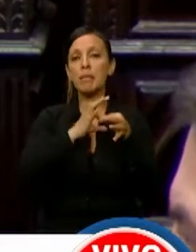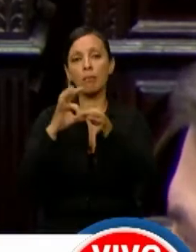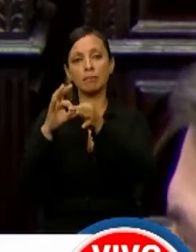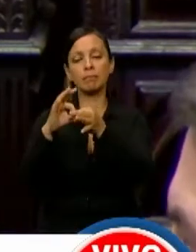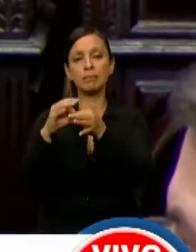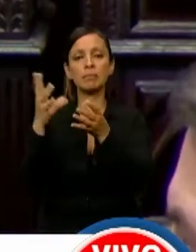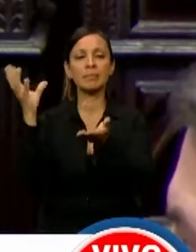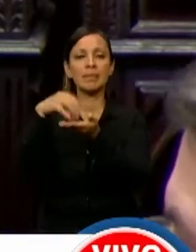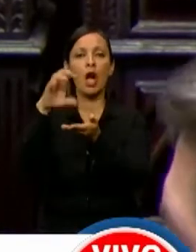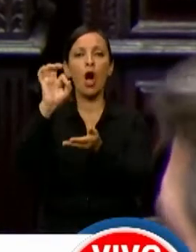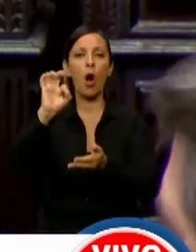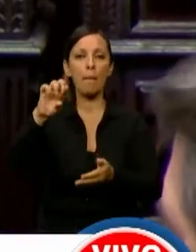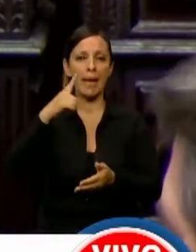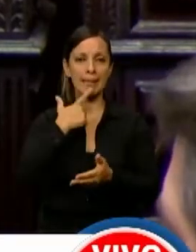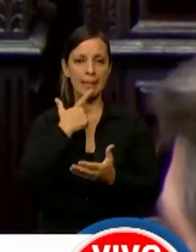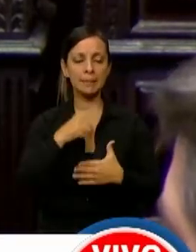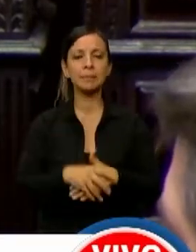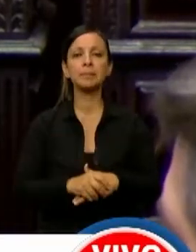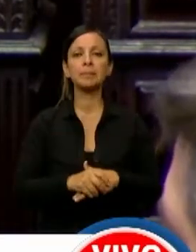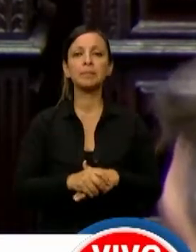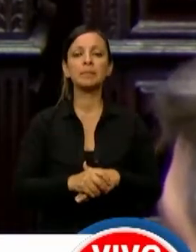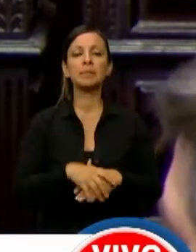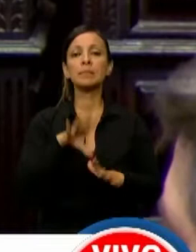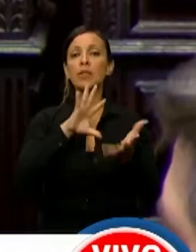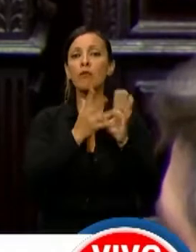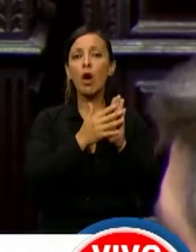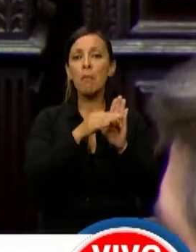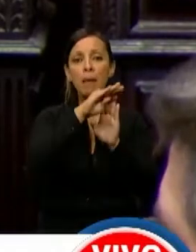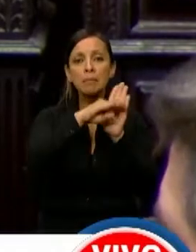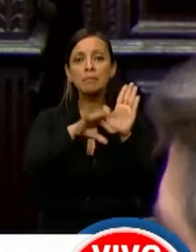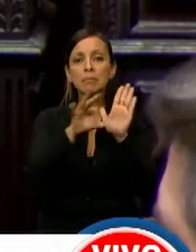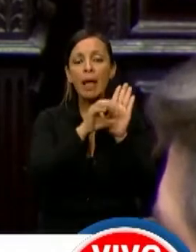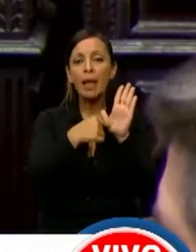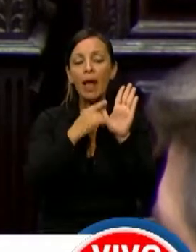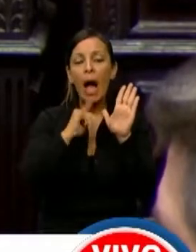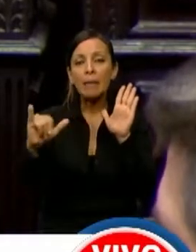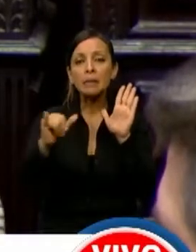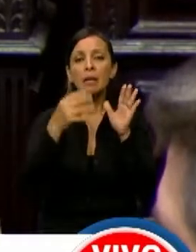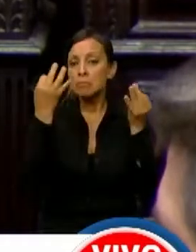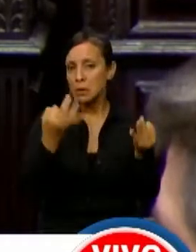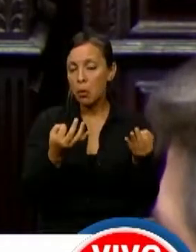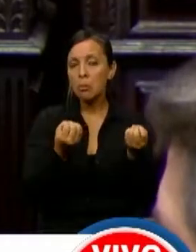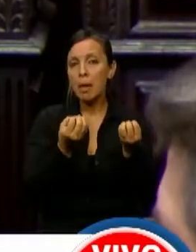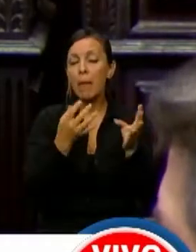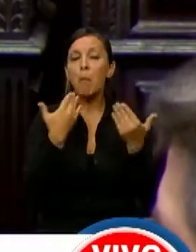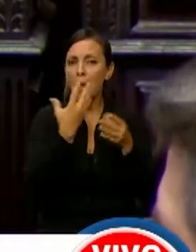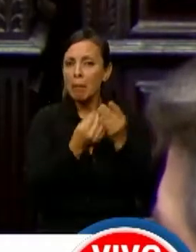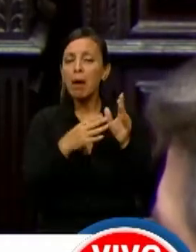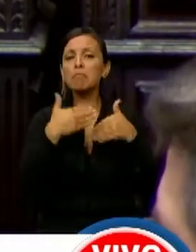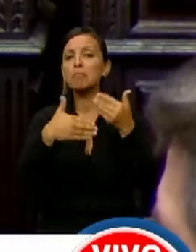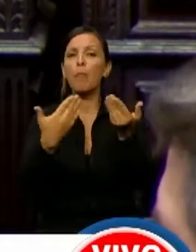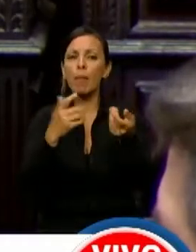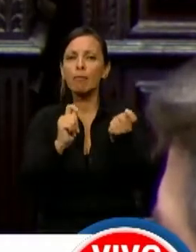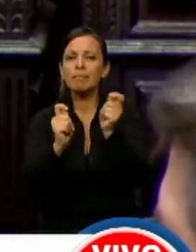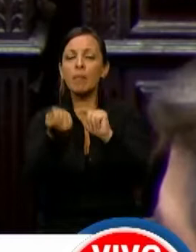Organización Panamericana de la Salud. Un sistema que es claro, que es sencillo, que seguramente es perfectible en el tiempo,